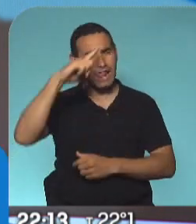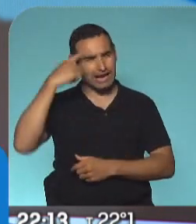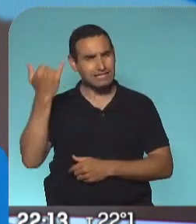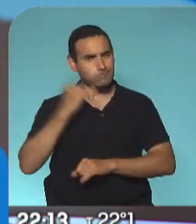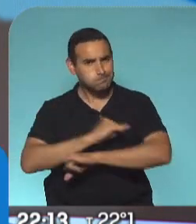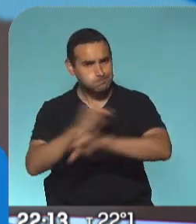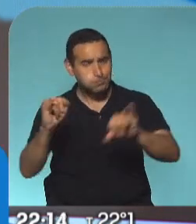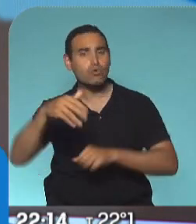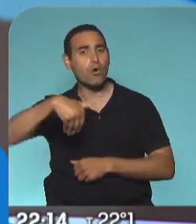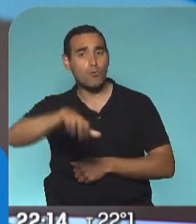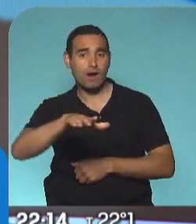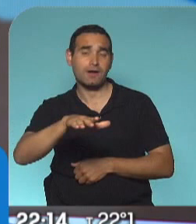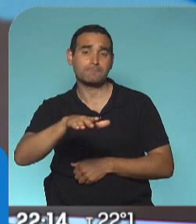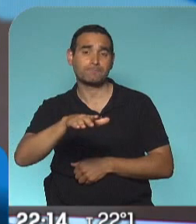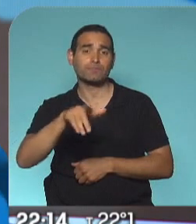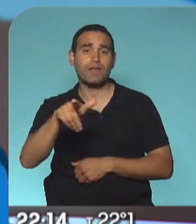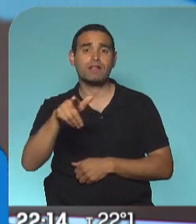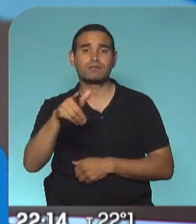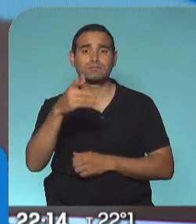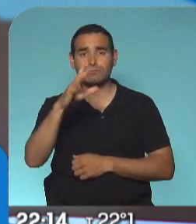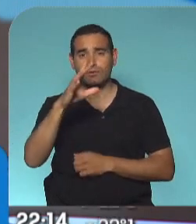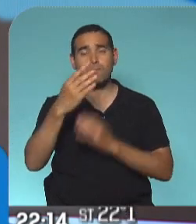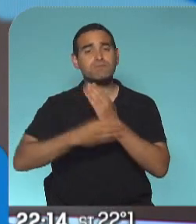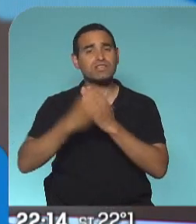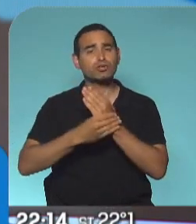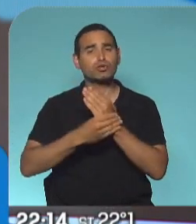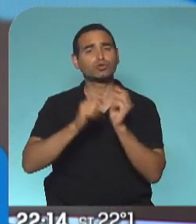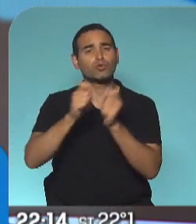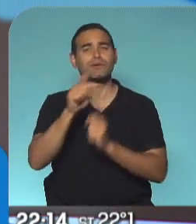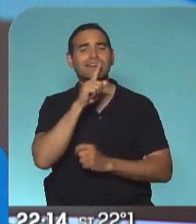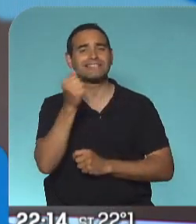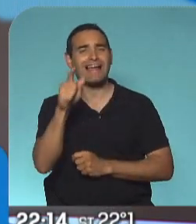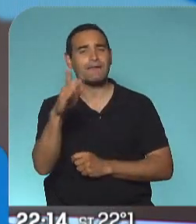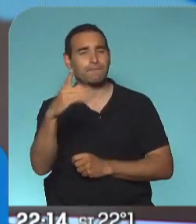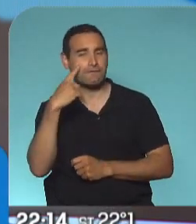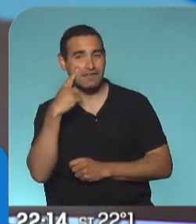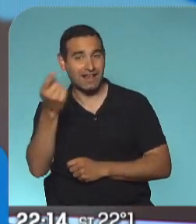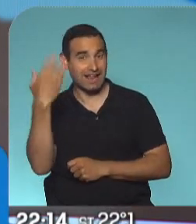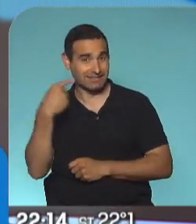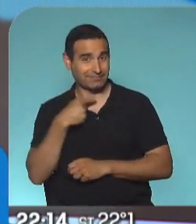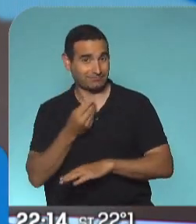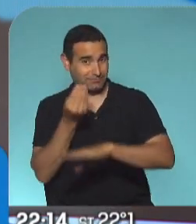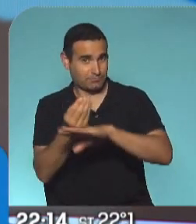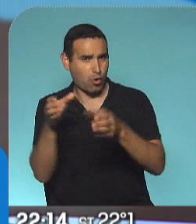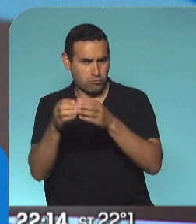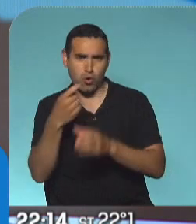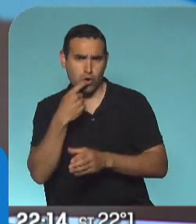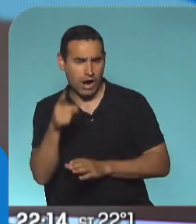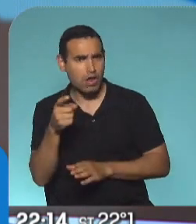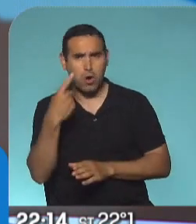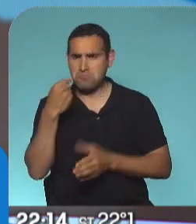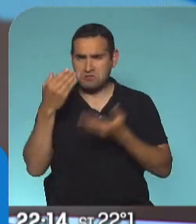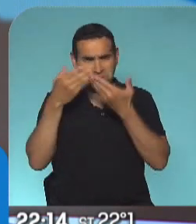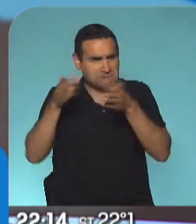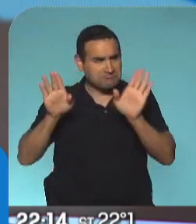anunció que su próximo canciller va a ser Ernesto Talvi, que fue candidato a presidente del Partido Colorado, un hombre muy liberal, un